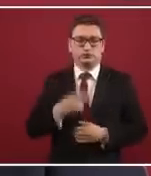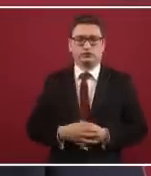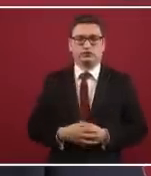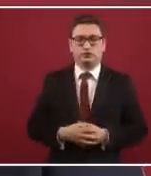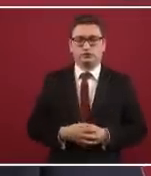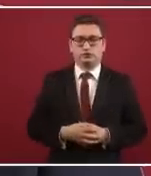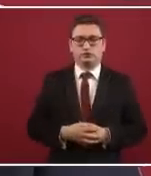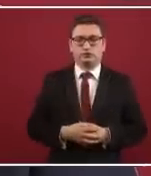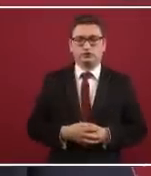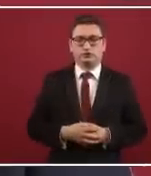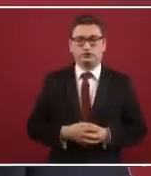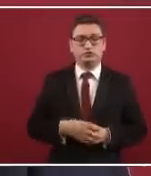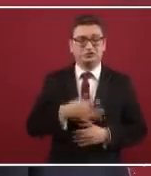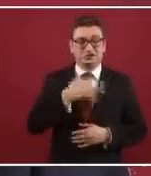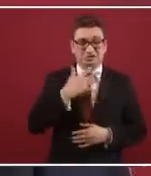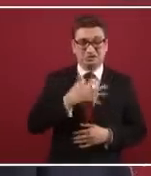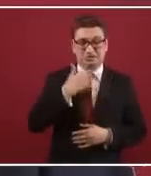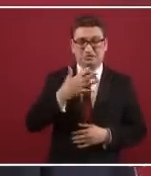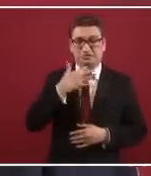y que la corrupción